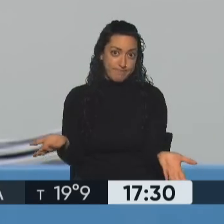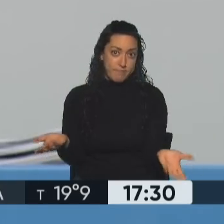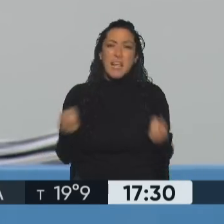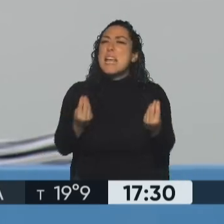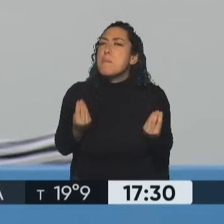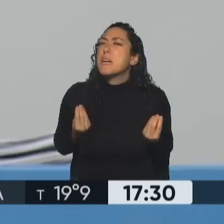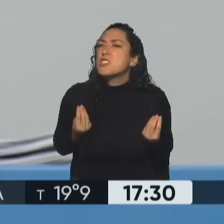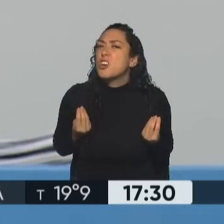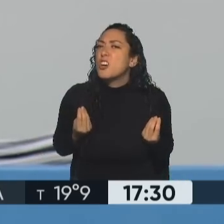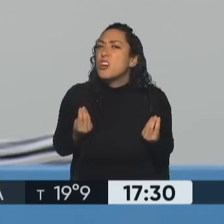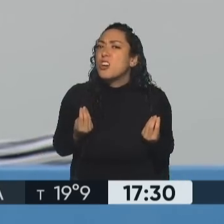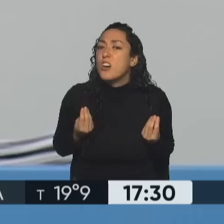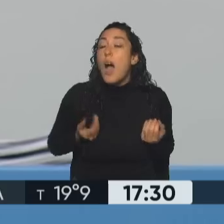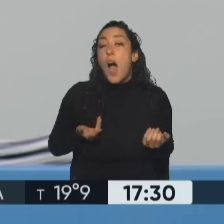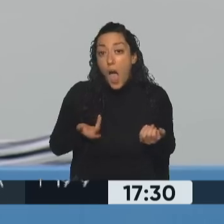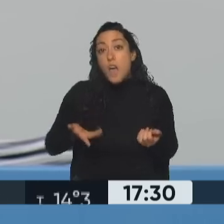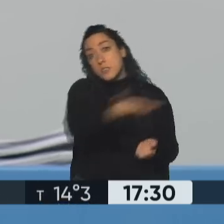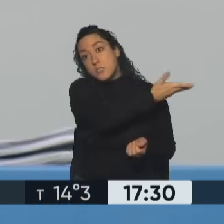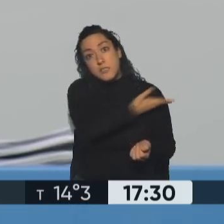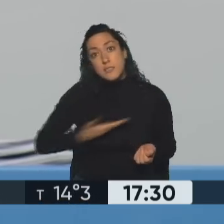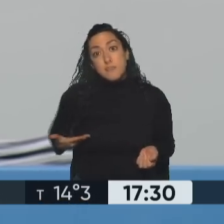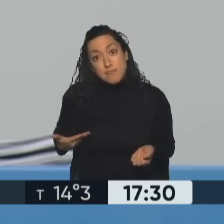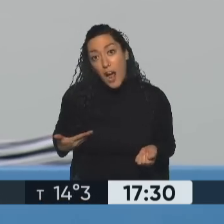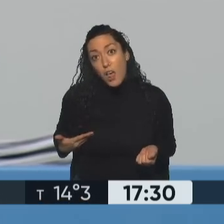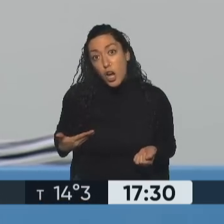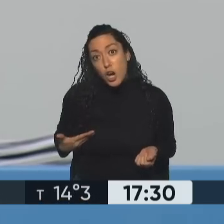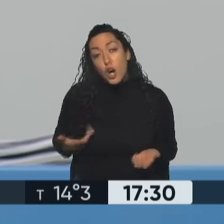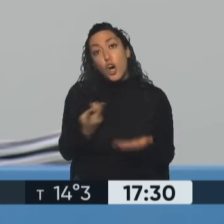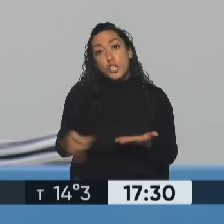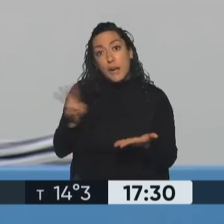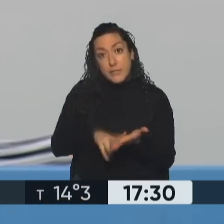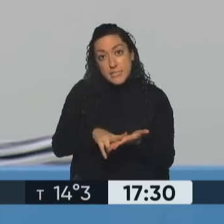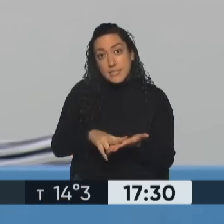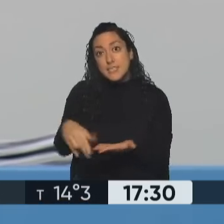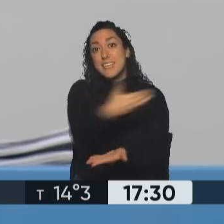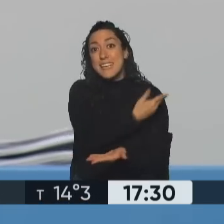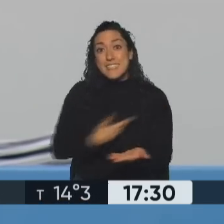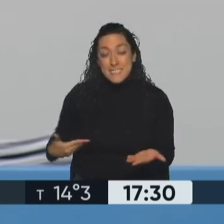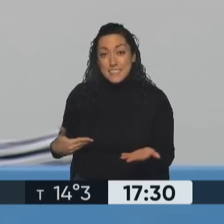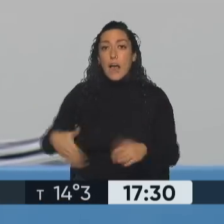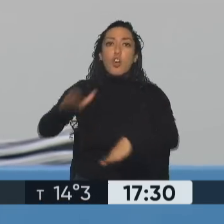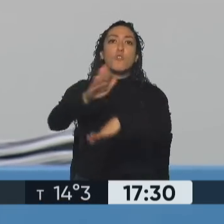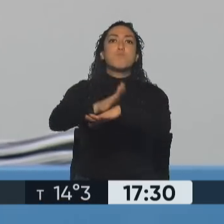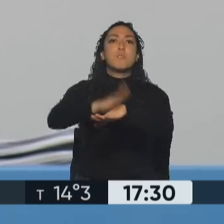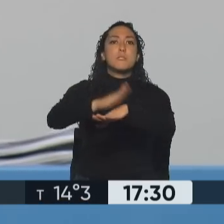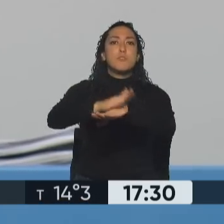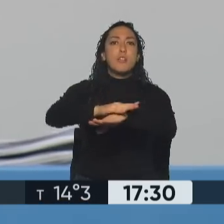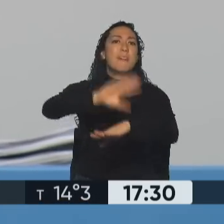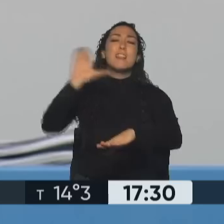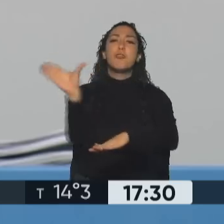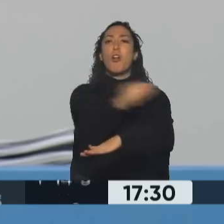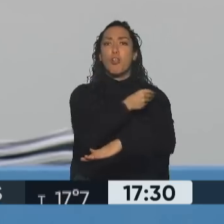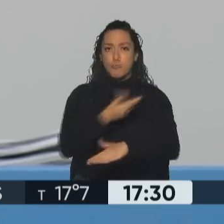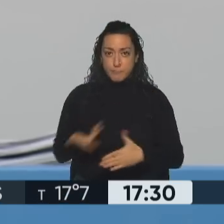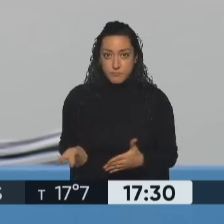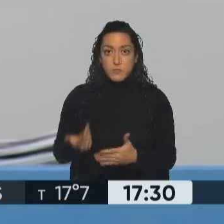ahí? Fue el Estado. Fue el Estado el que salió a hacerse cargo de todo. Y yo